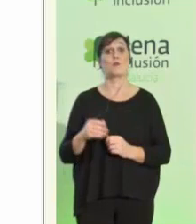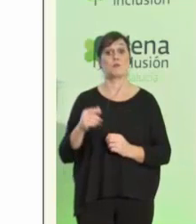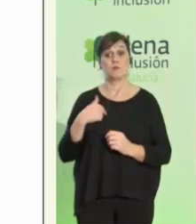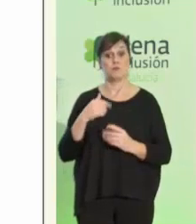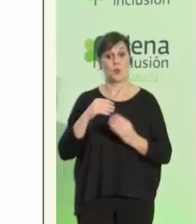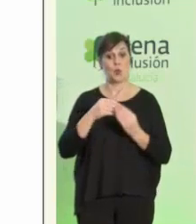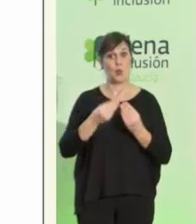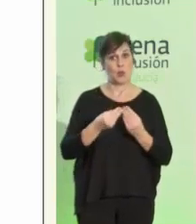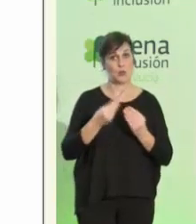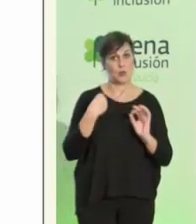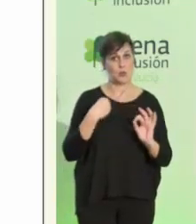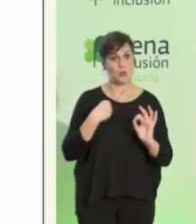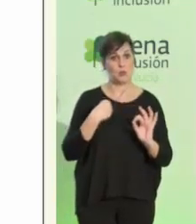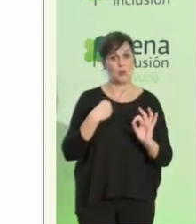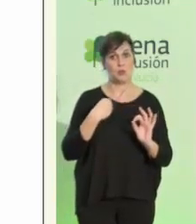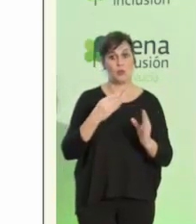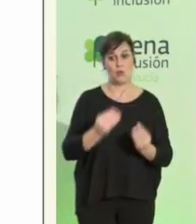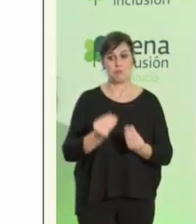entregué ese documento